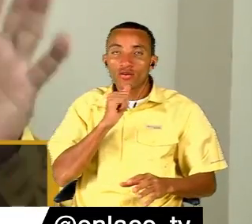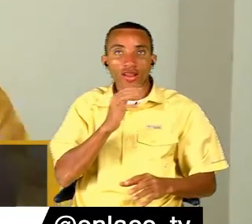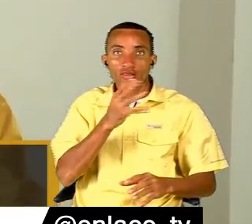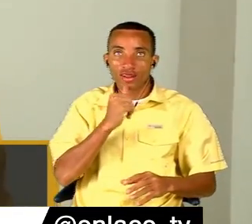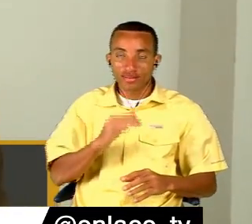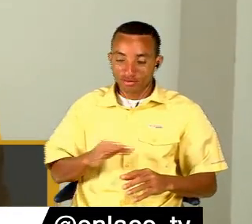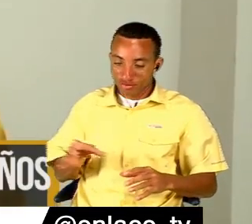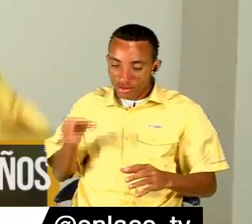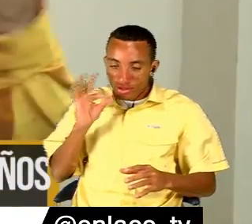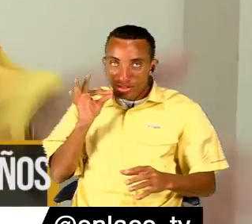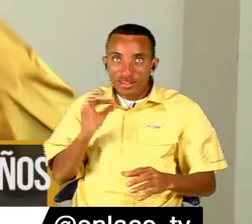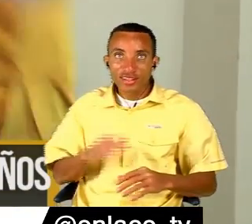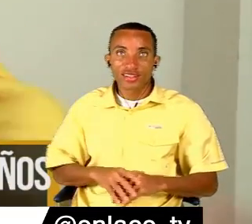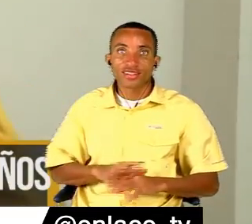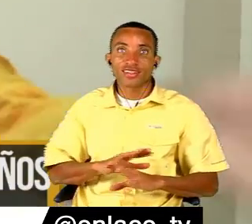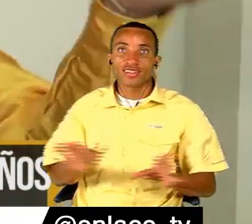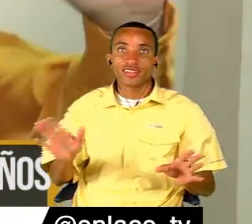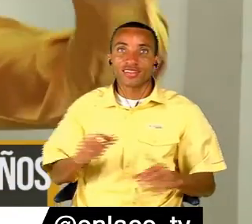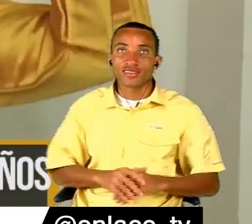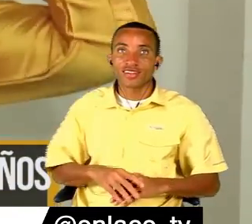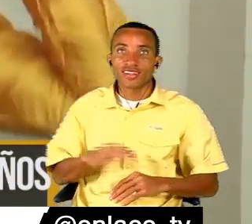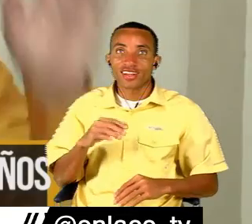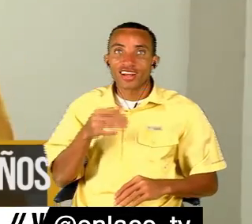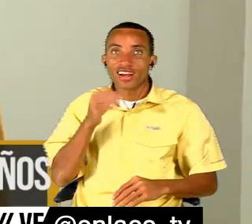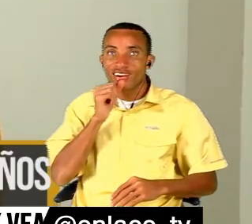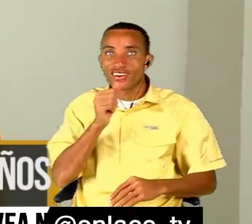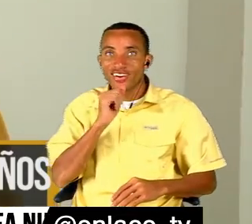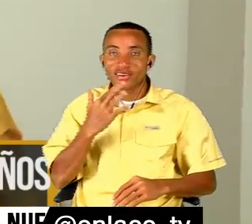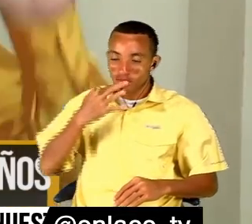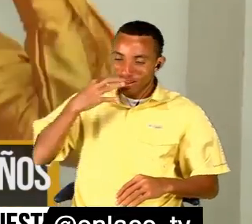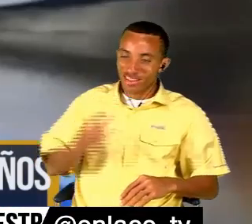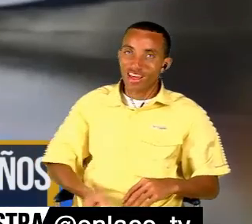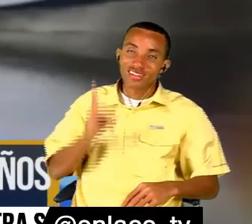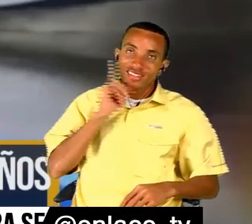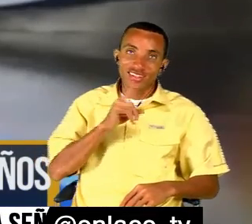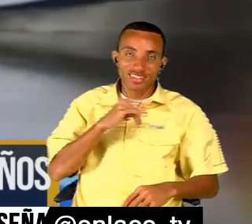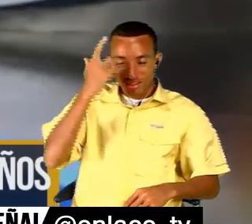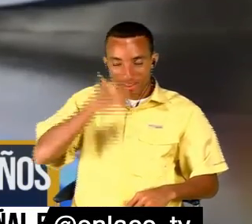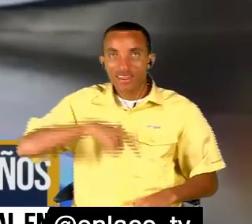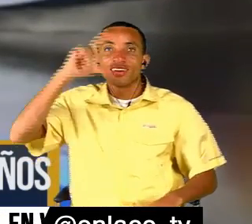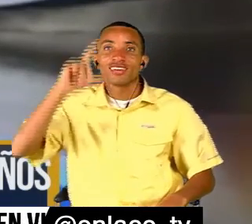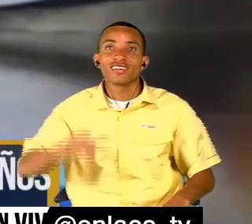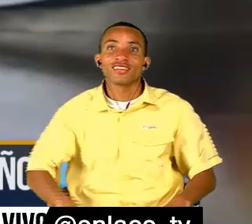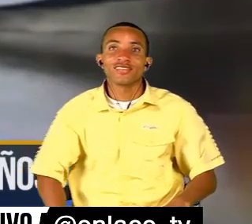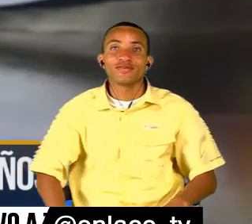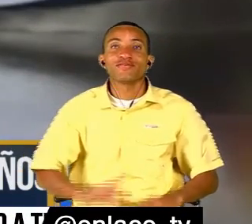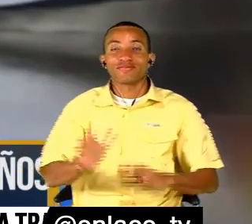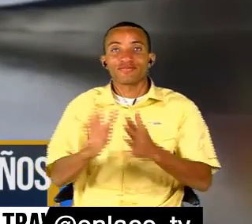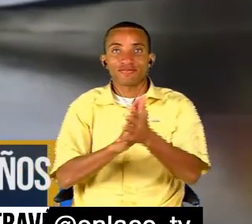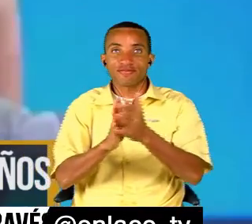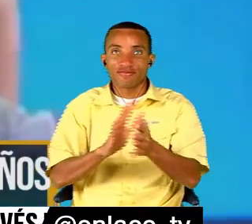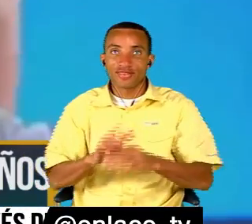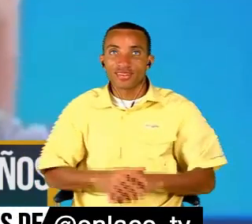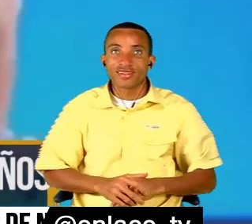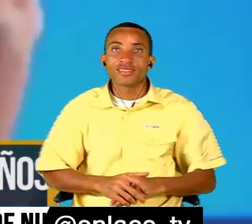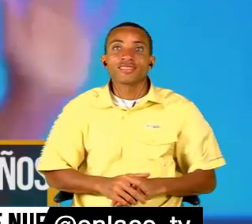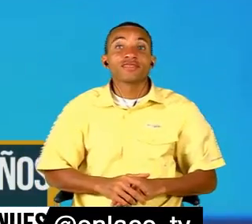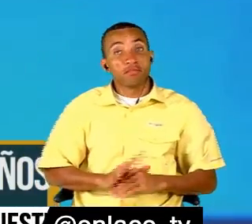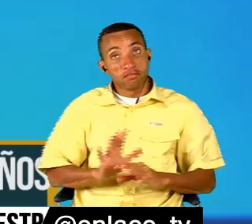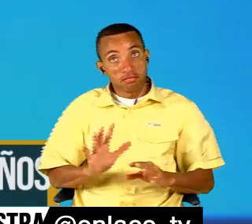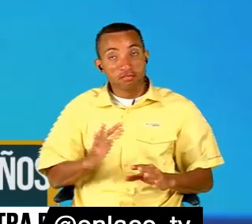tinto. No joda, y el tinto es pura agua. Hombre, sean serios, hombre, no joda. José Lo también mostró sus habilidades para imitar. En